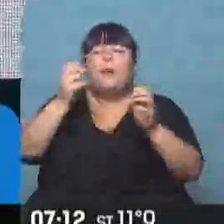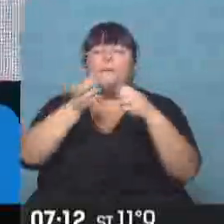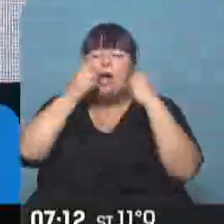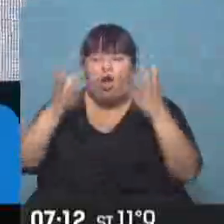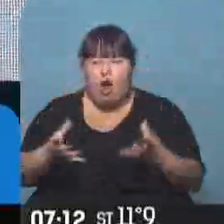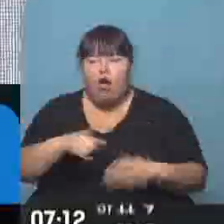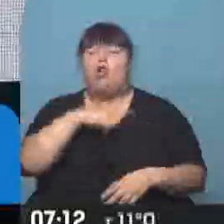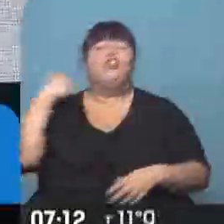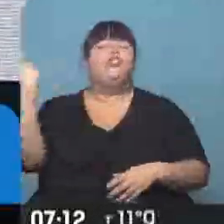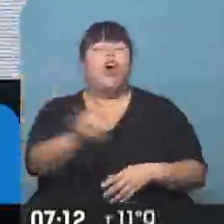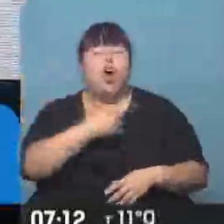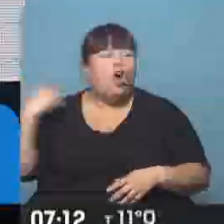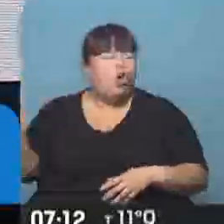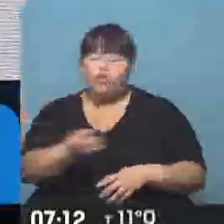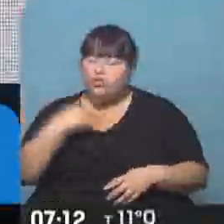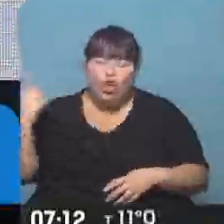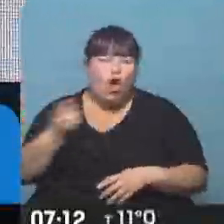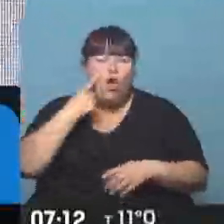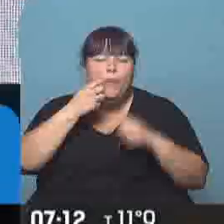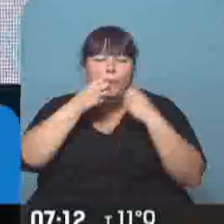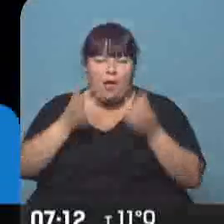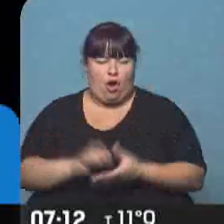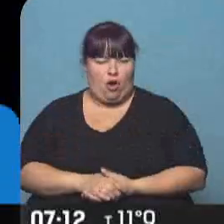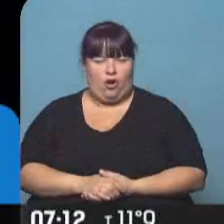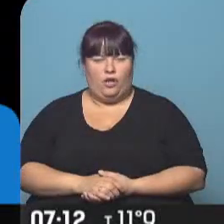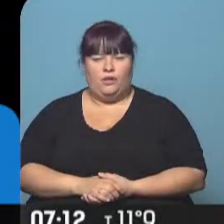mejor. Todos, todos vivamos mejor.